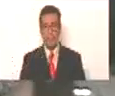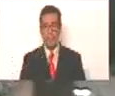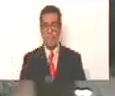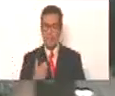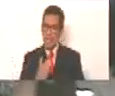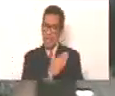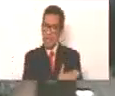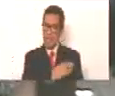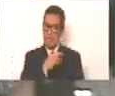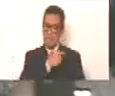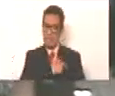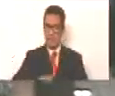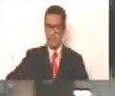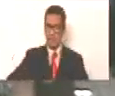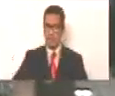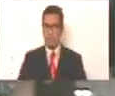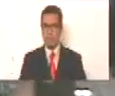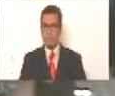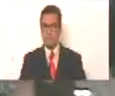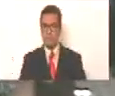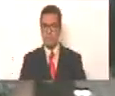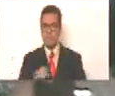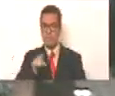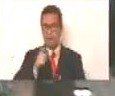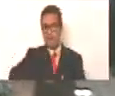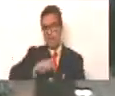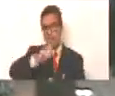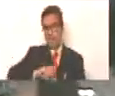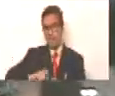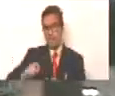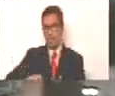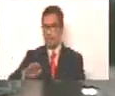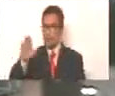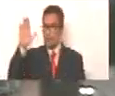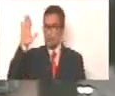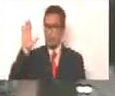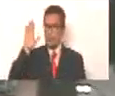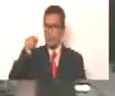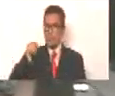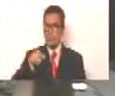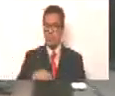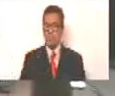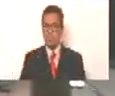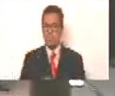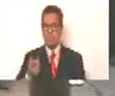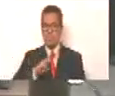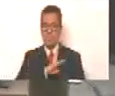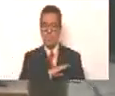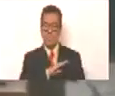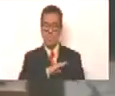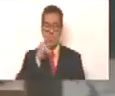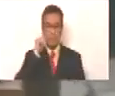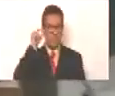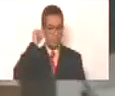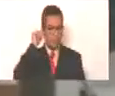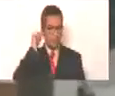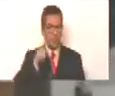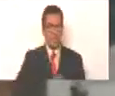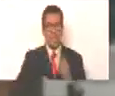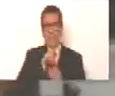presidente, él firmó un acta compromiso con nosotras y nosotros, el 20 de